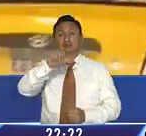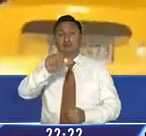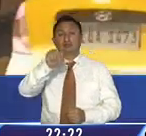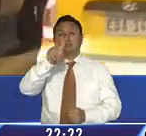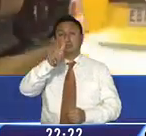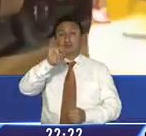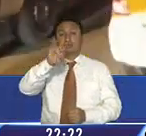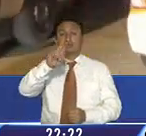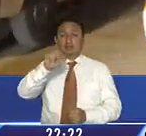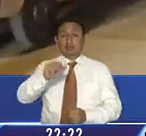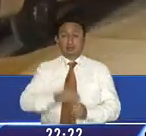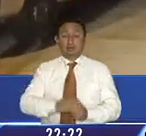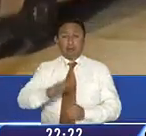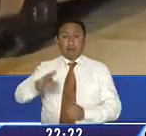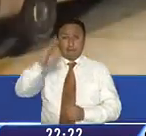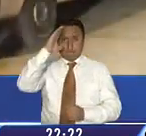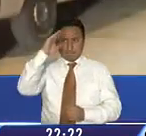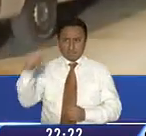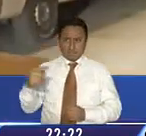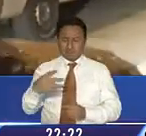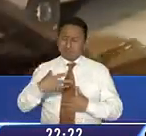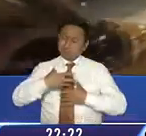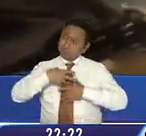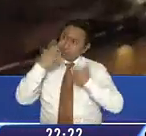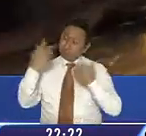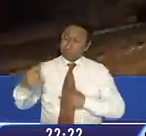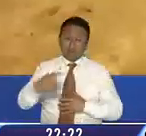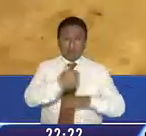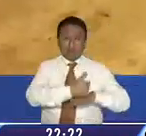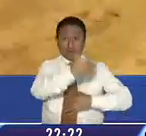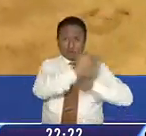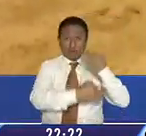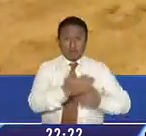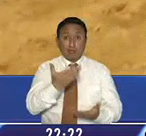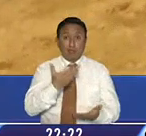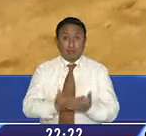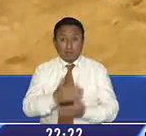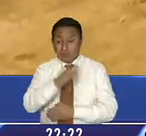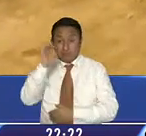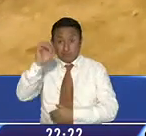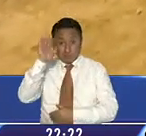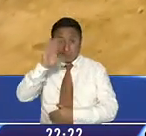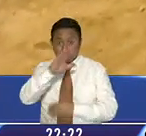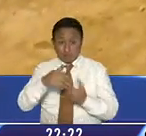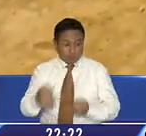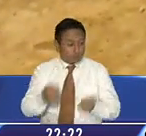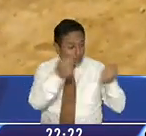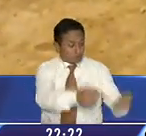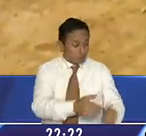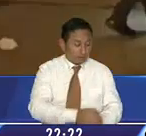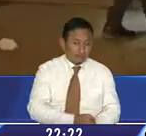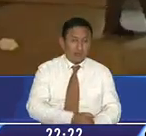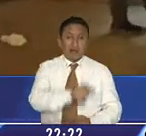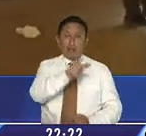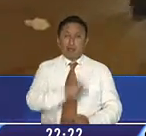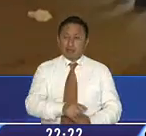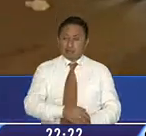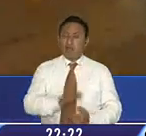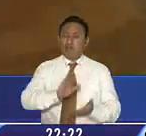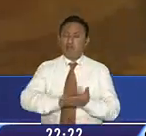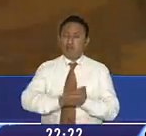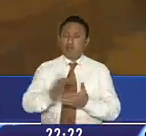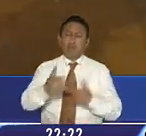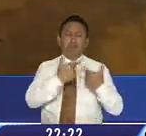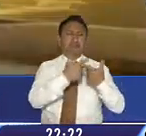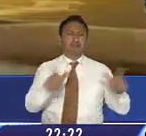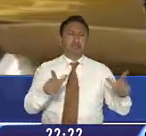malestar policial con los operadores de justicia. Denunció que a pesar de las pruebas, videos y otros indicios, los sospechosos son absueltos